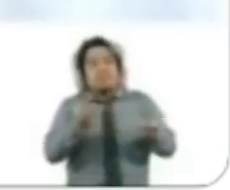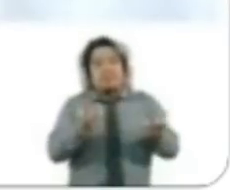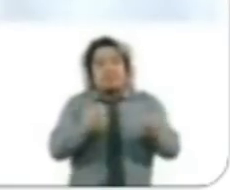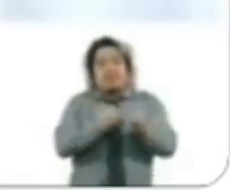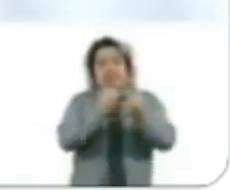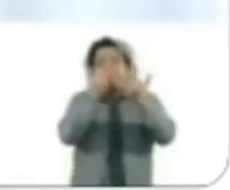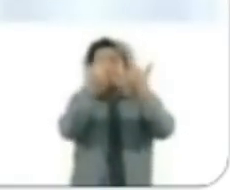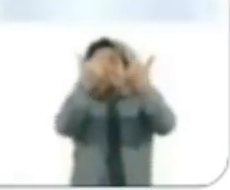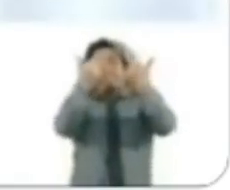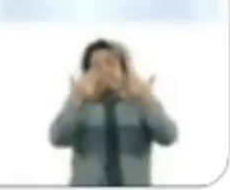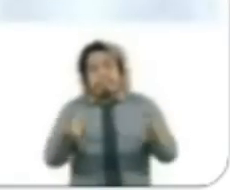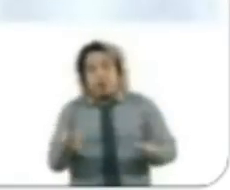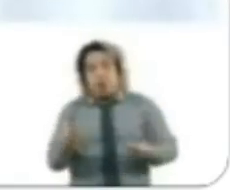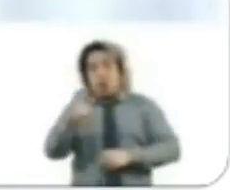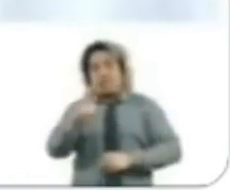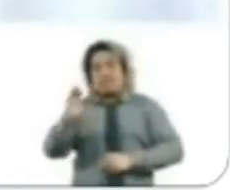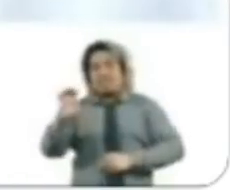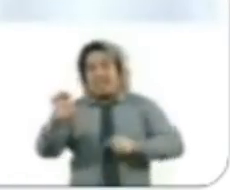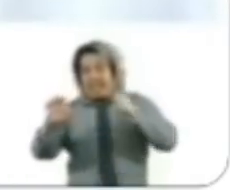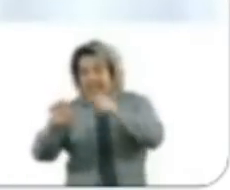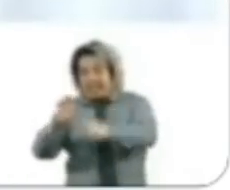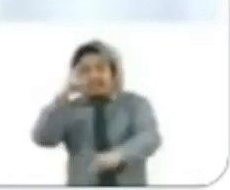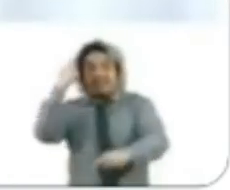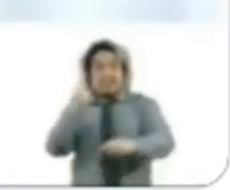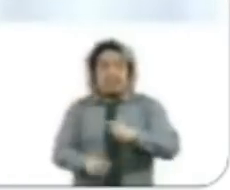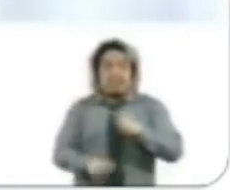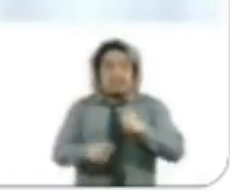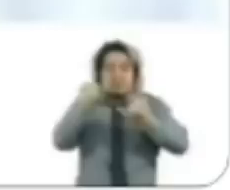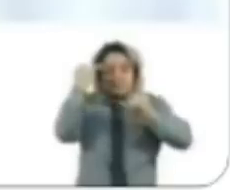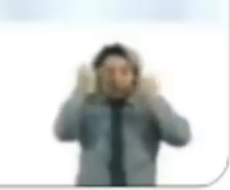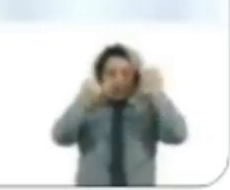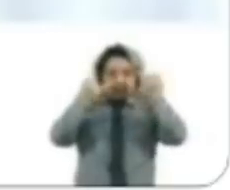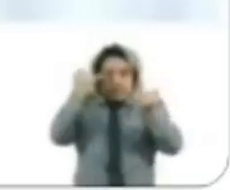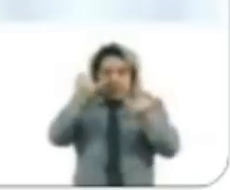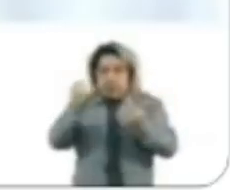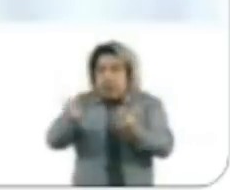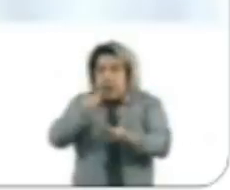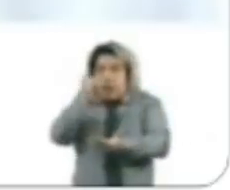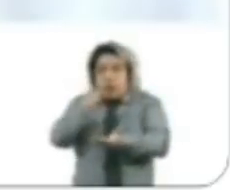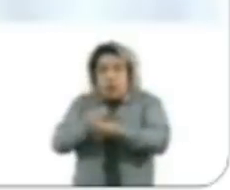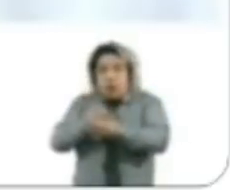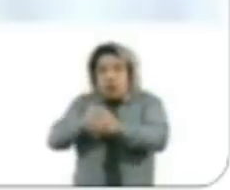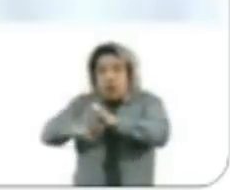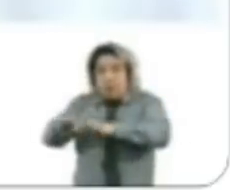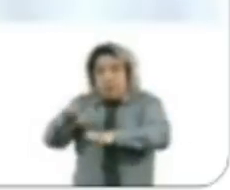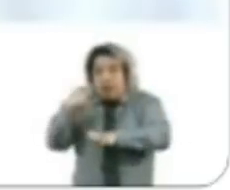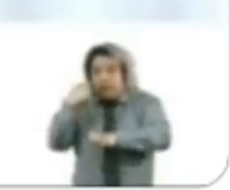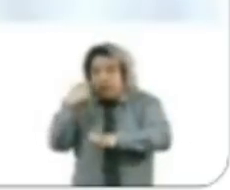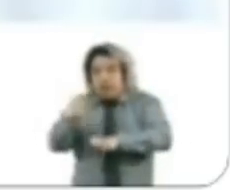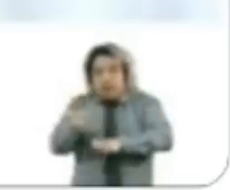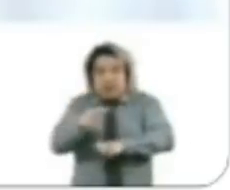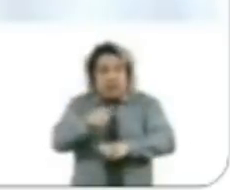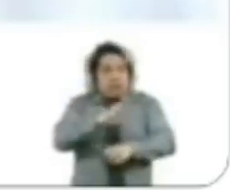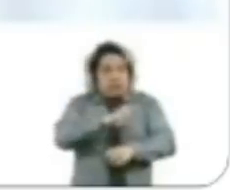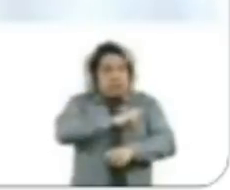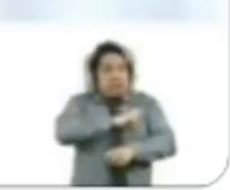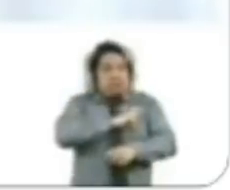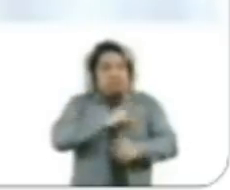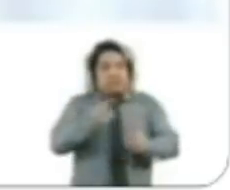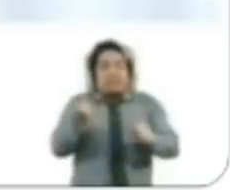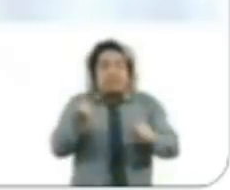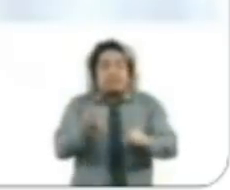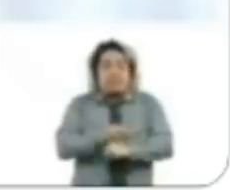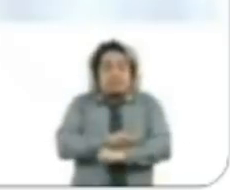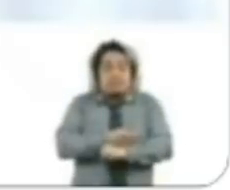desmantelando la comisión federal de electricidad dejándole exclusivamente las líneas de transmisión lo único que va a